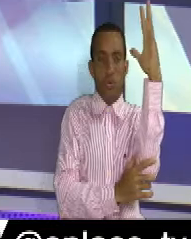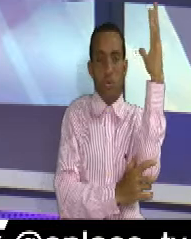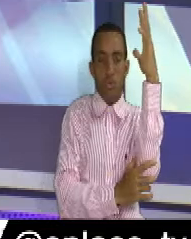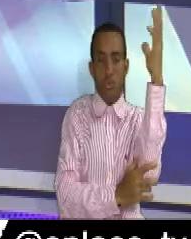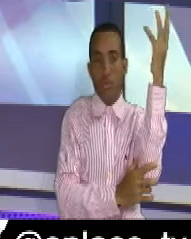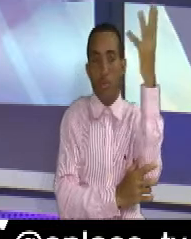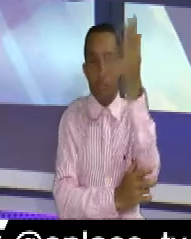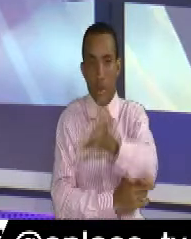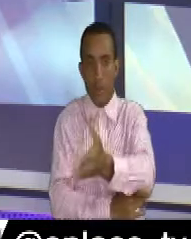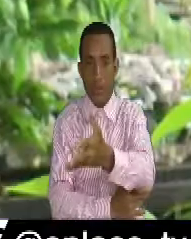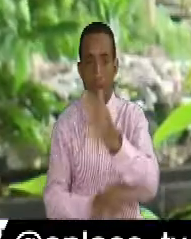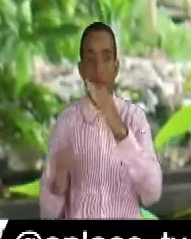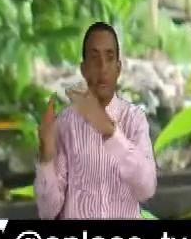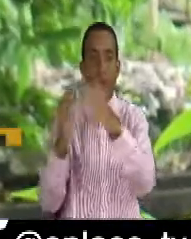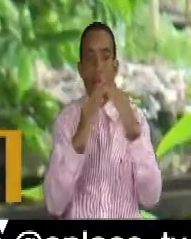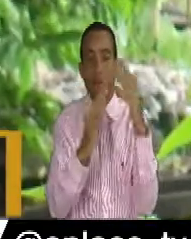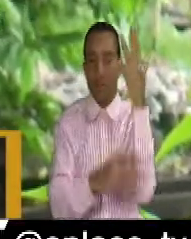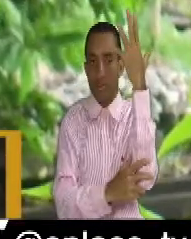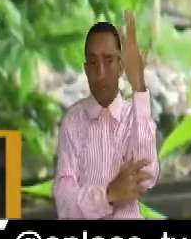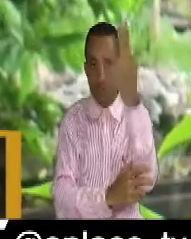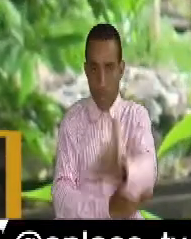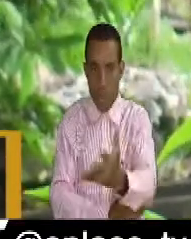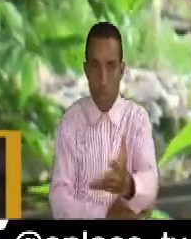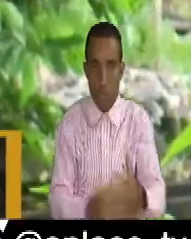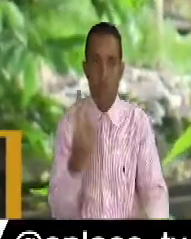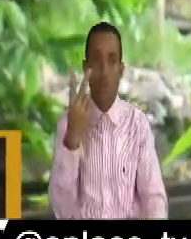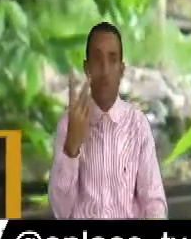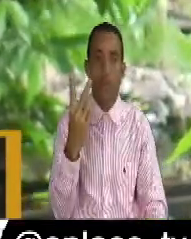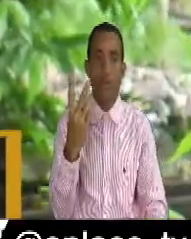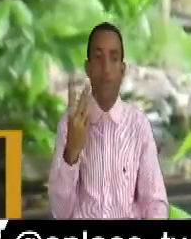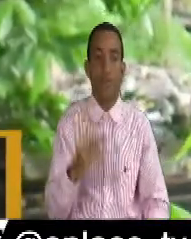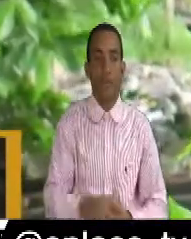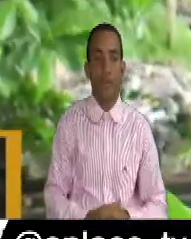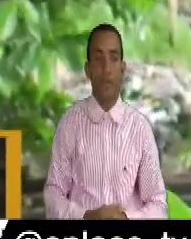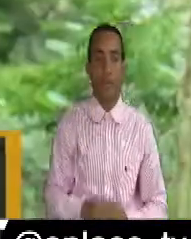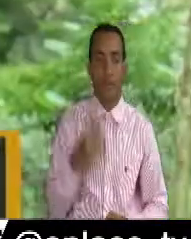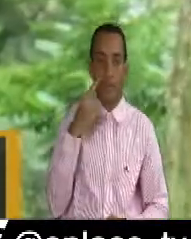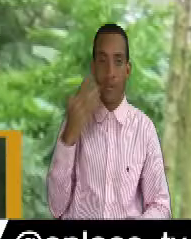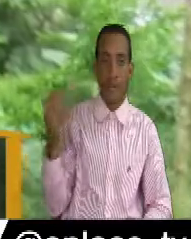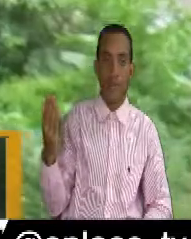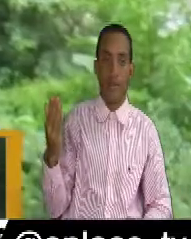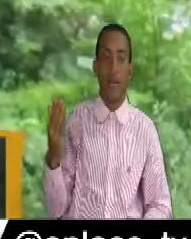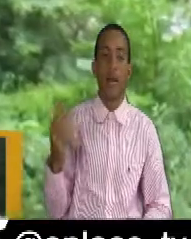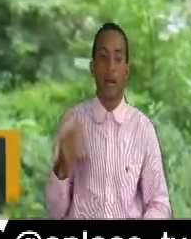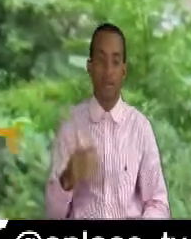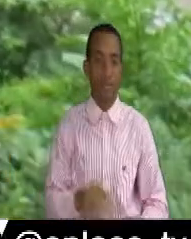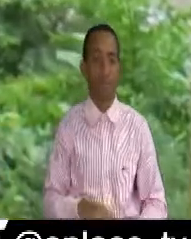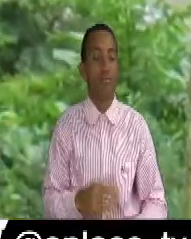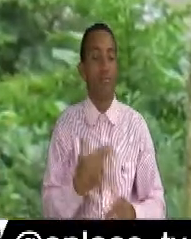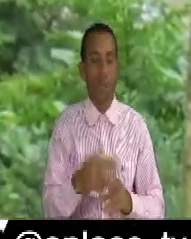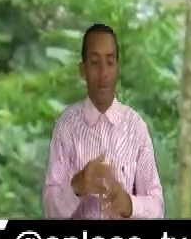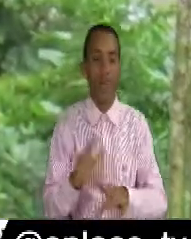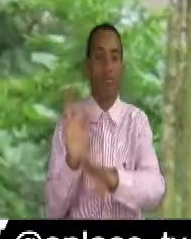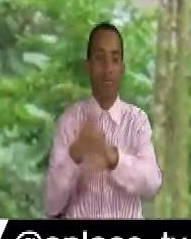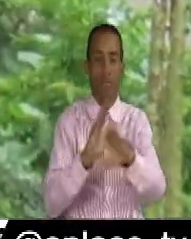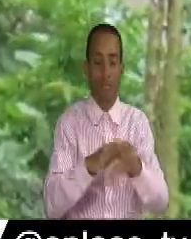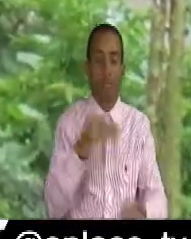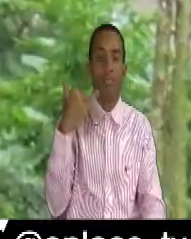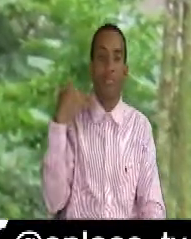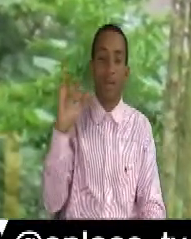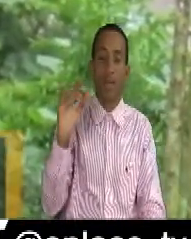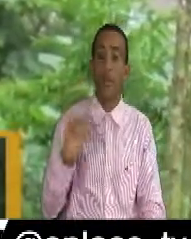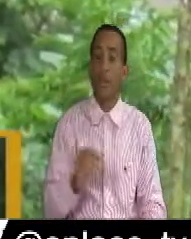Paraíso. Según los vecinos de Altos del Paraíso, la caída de este árbol estaba anunciada y lo sabían porque ya habían notificado a la autoridad